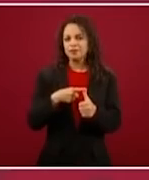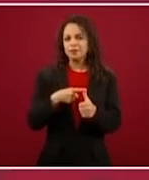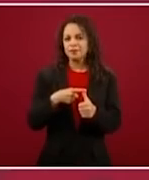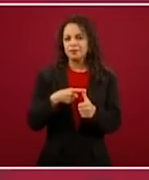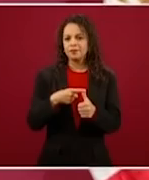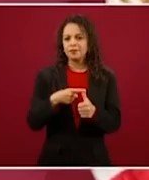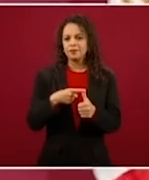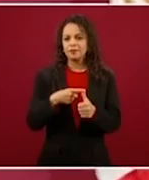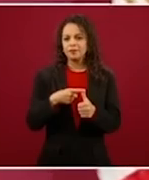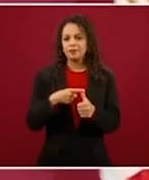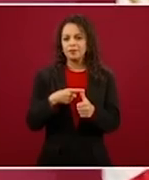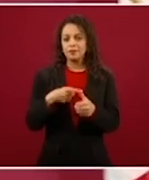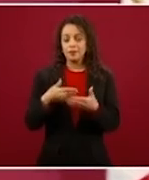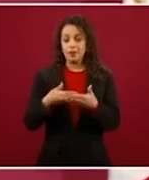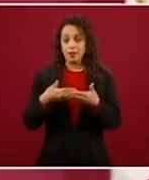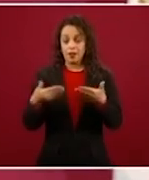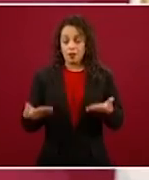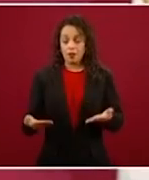del gobierno que